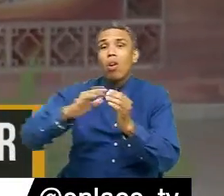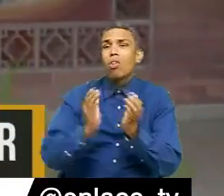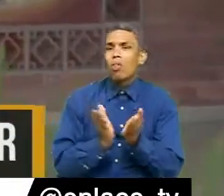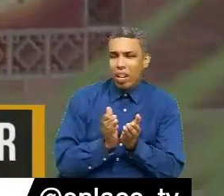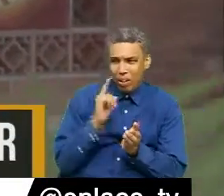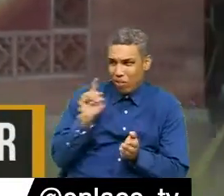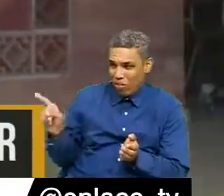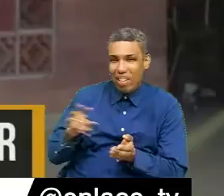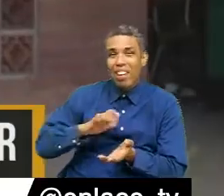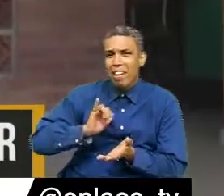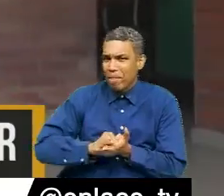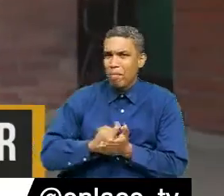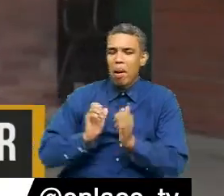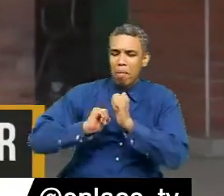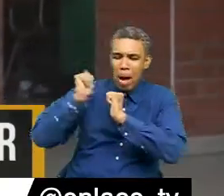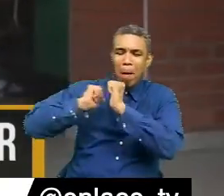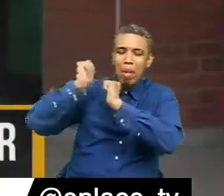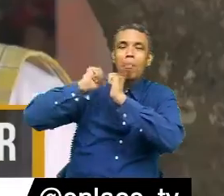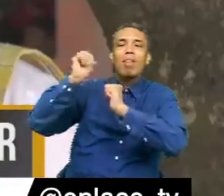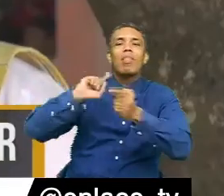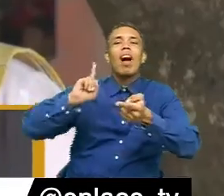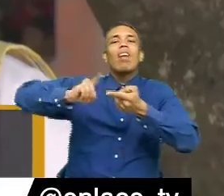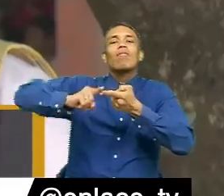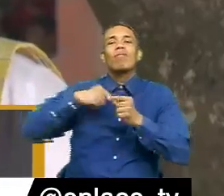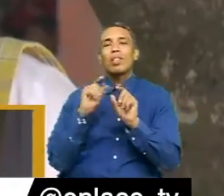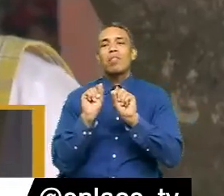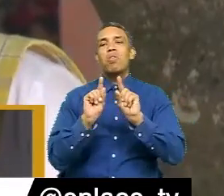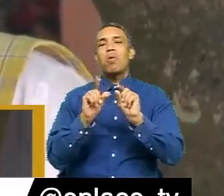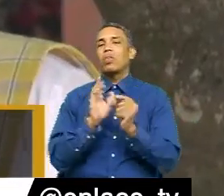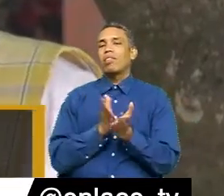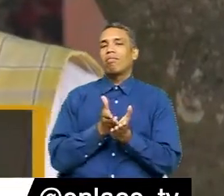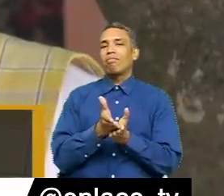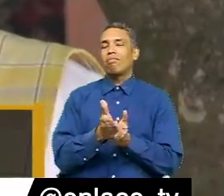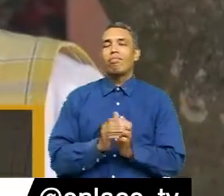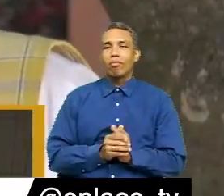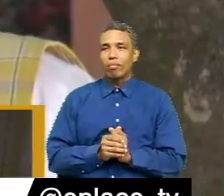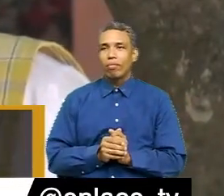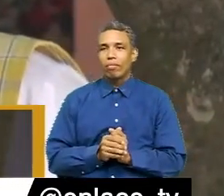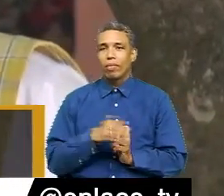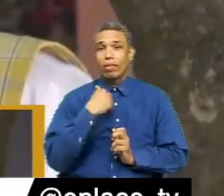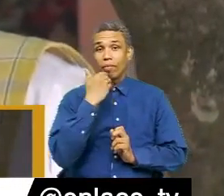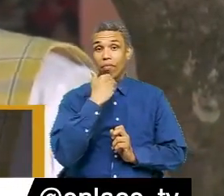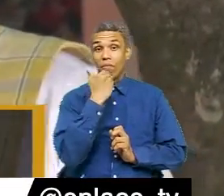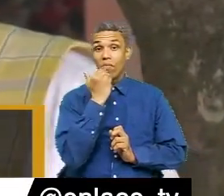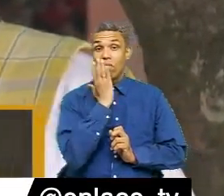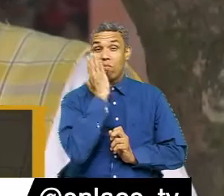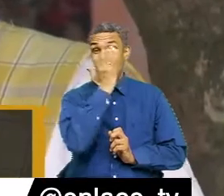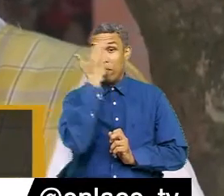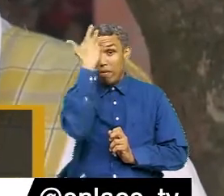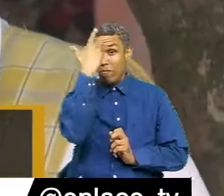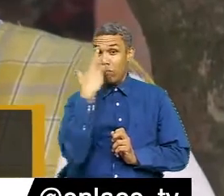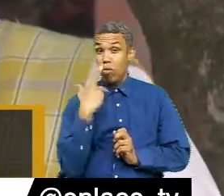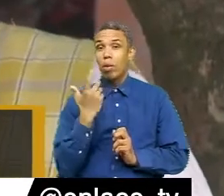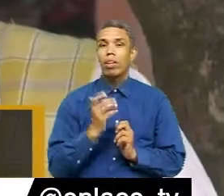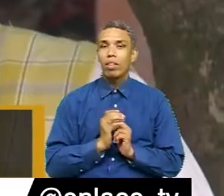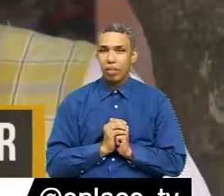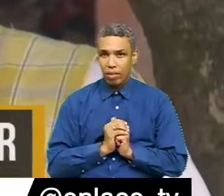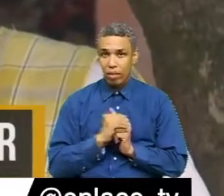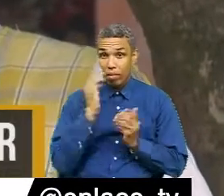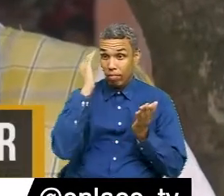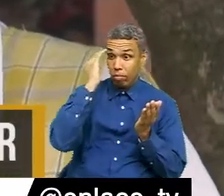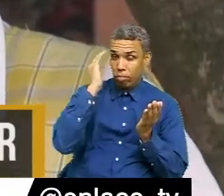de ser hoy la mejor en las pruebas SABER. Pues uno nunca puede decir que una prueba es totalmente fácil, pero con lo que hemos trabajado estos